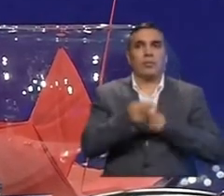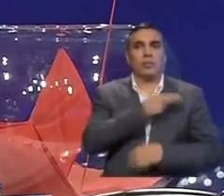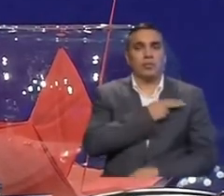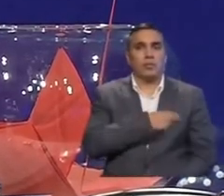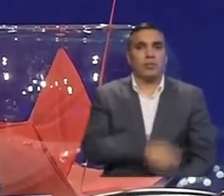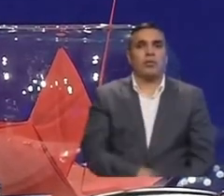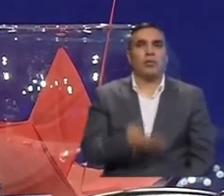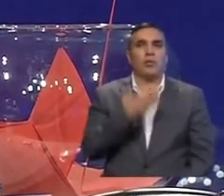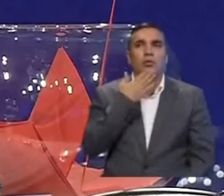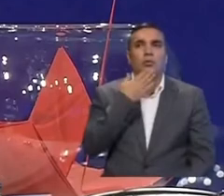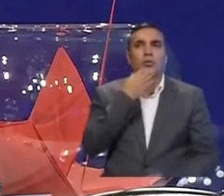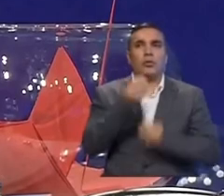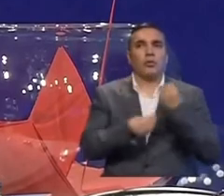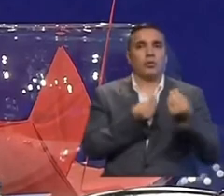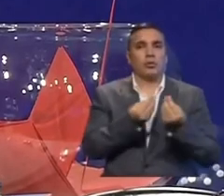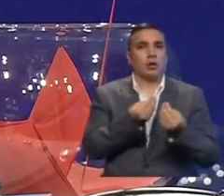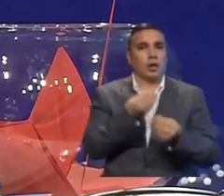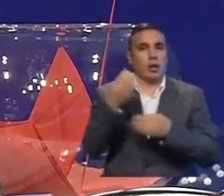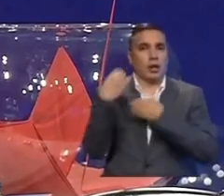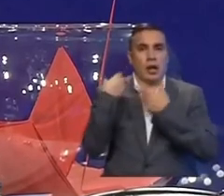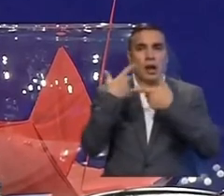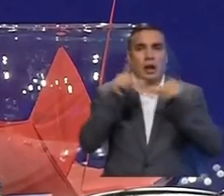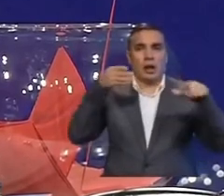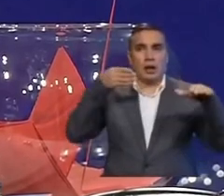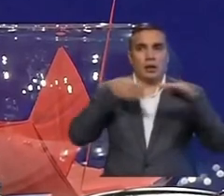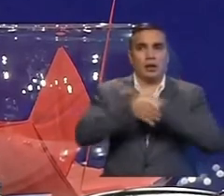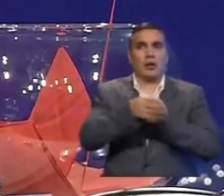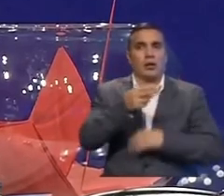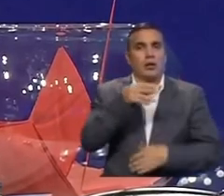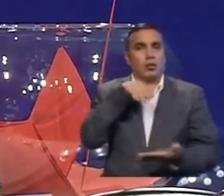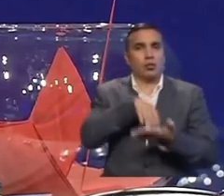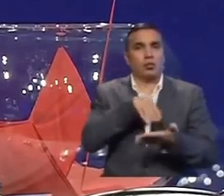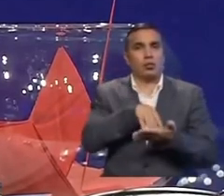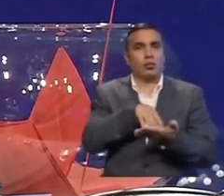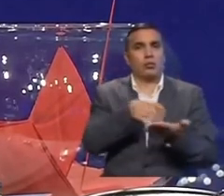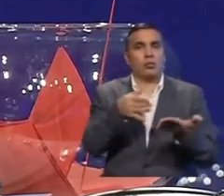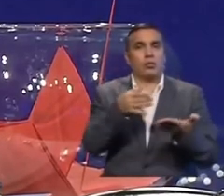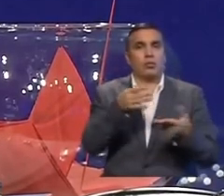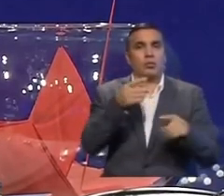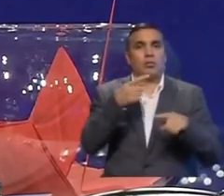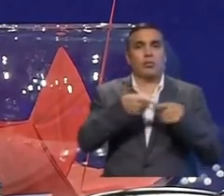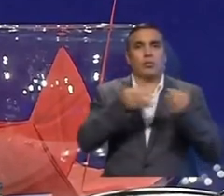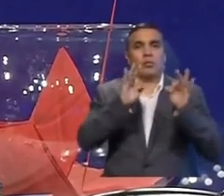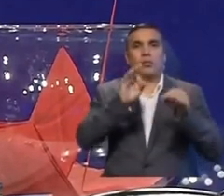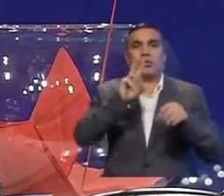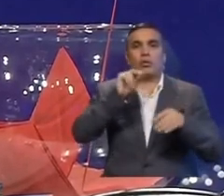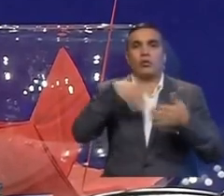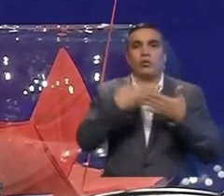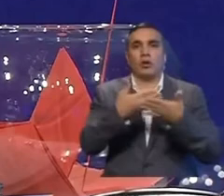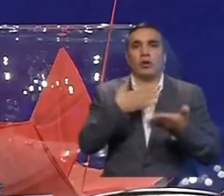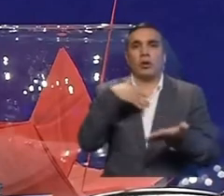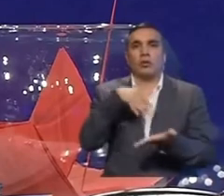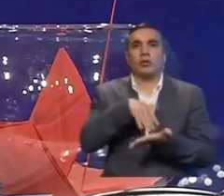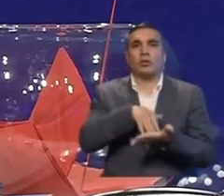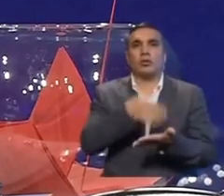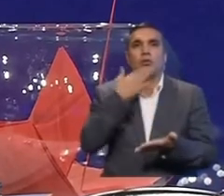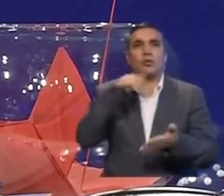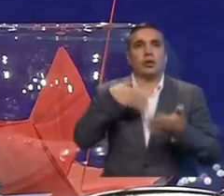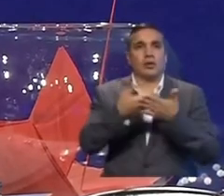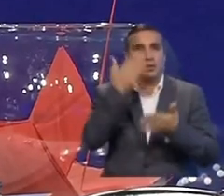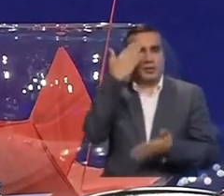¿Cómo entonces garantizar el libre acceso a todos los estudiantes si a través de este mecanismo no todos están estudiando, como ya es la